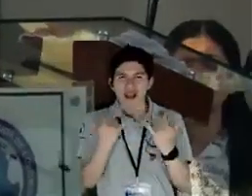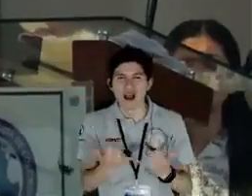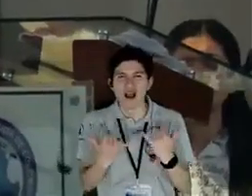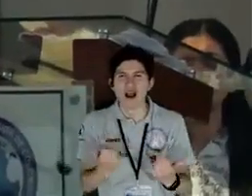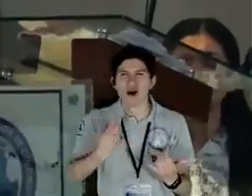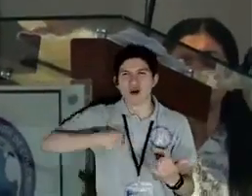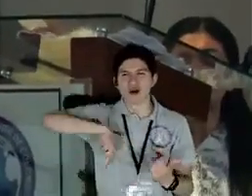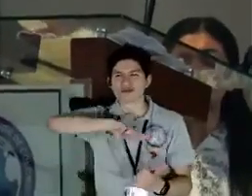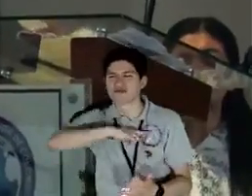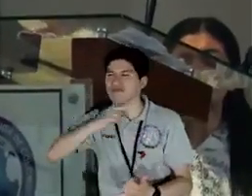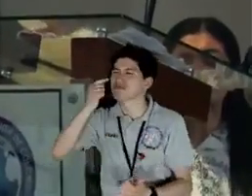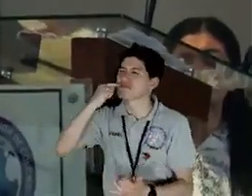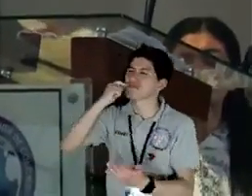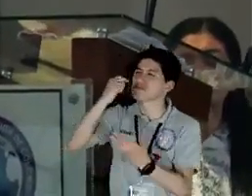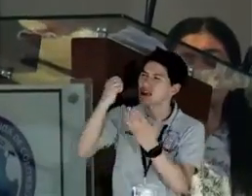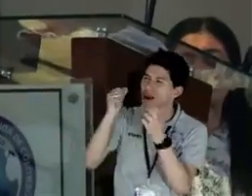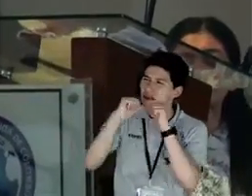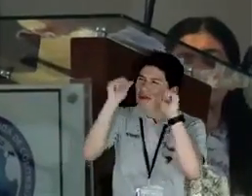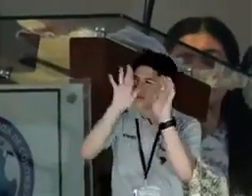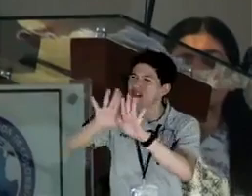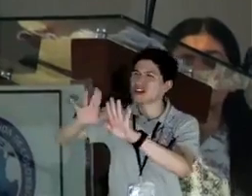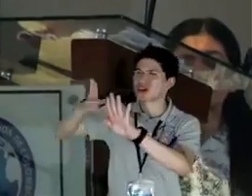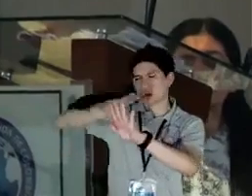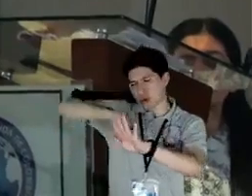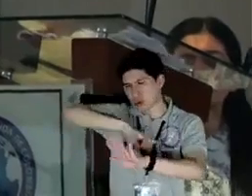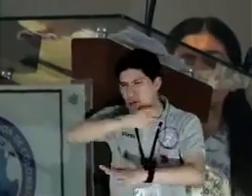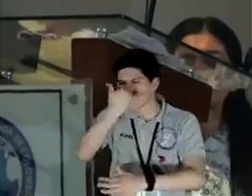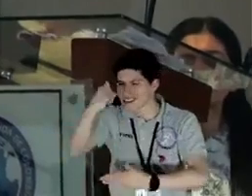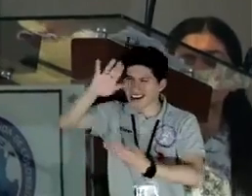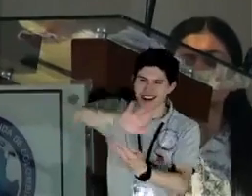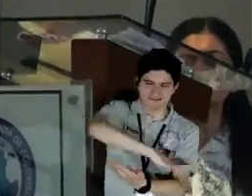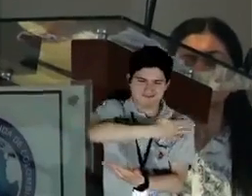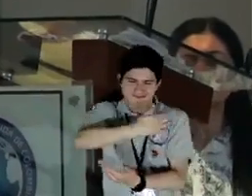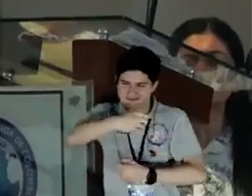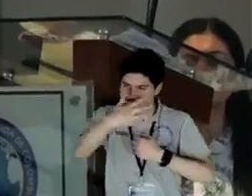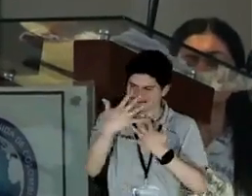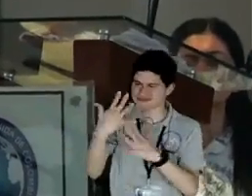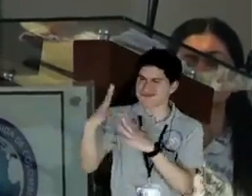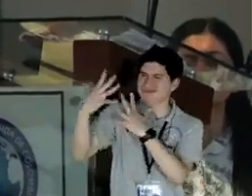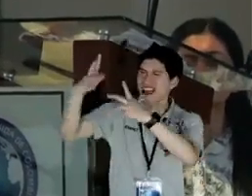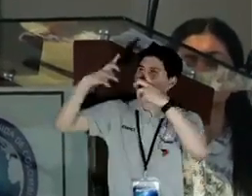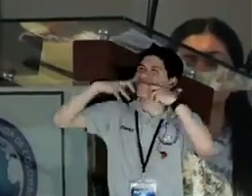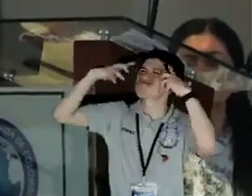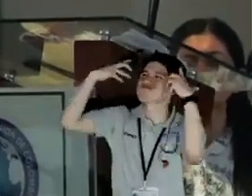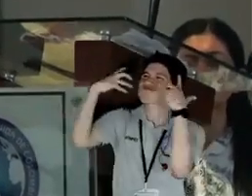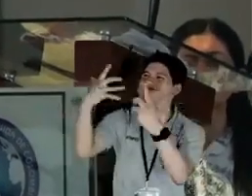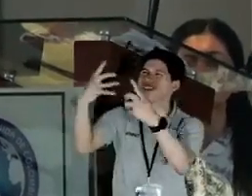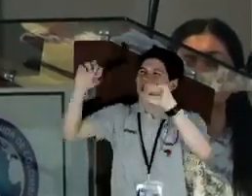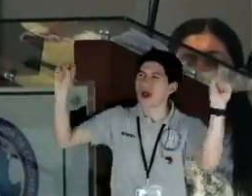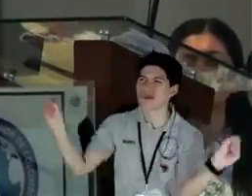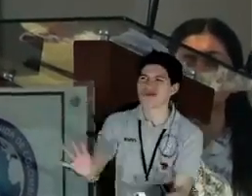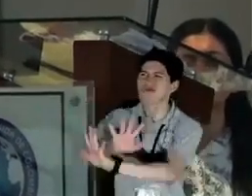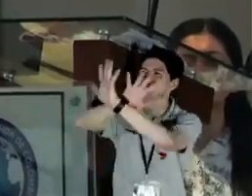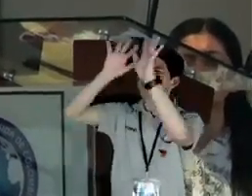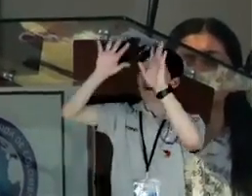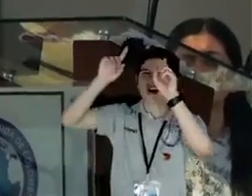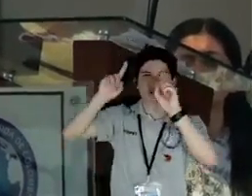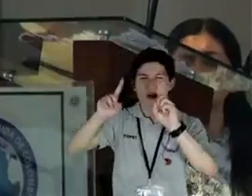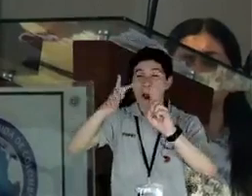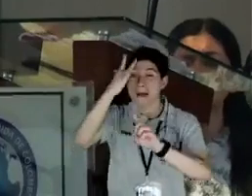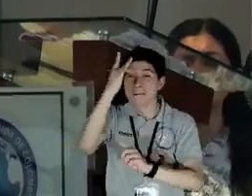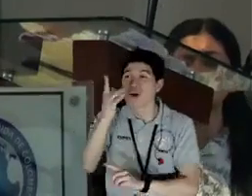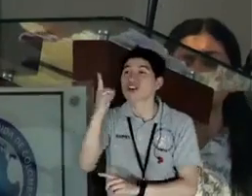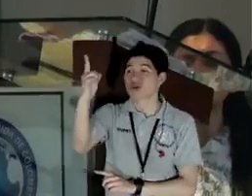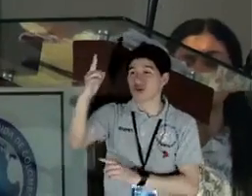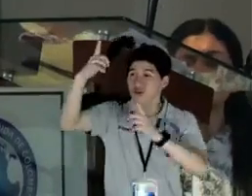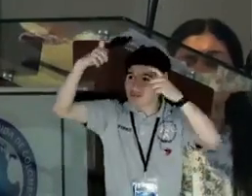Padre bendito, te hemos alabado, te hemos exaltado, te hemos glorificado, porque tú